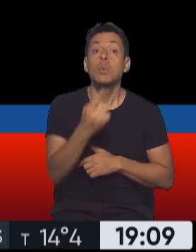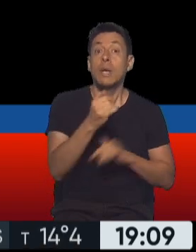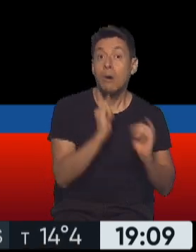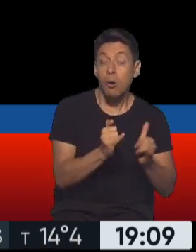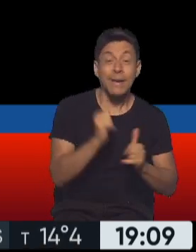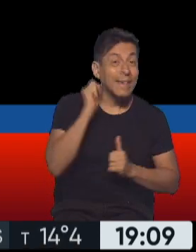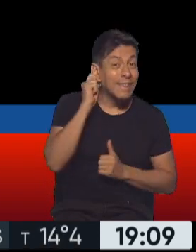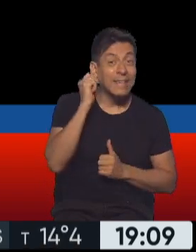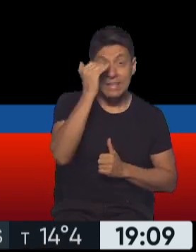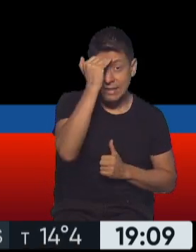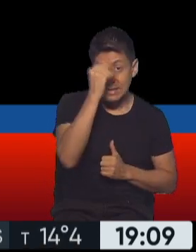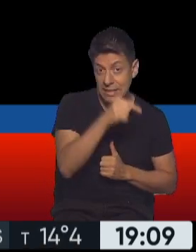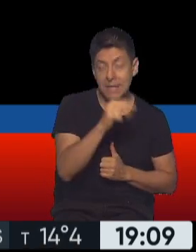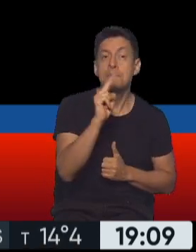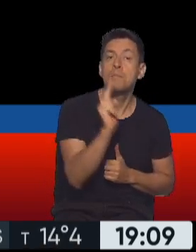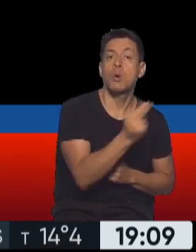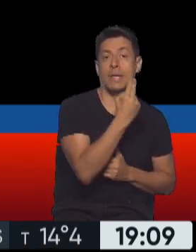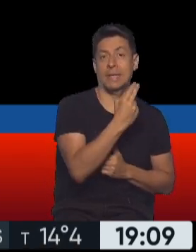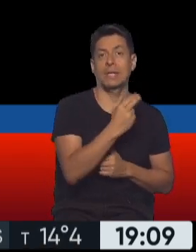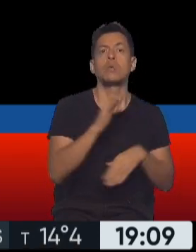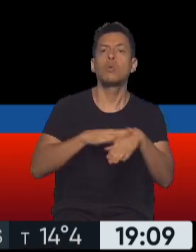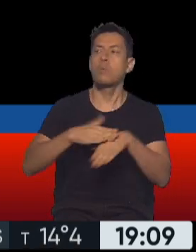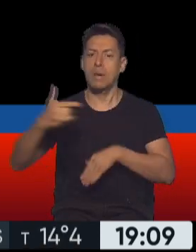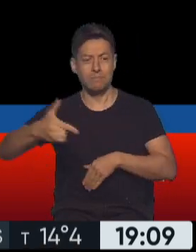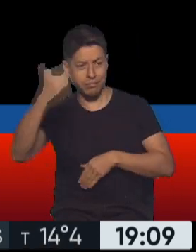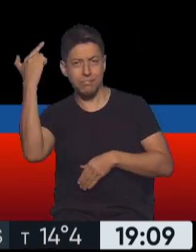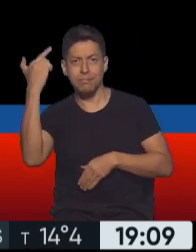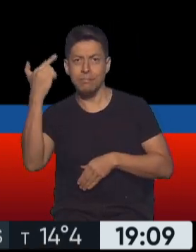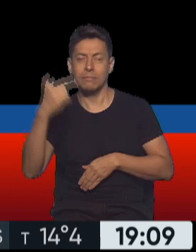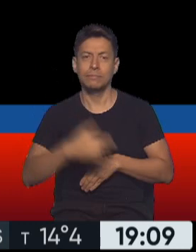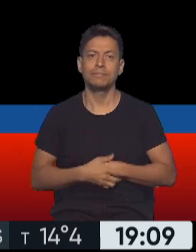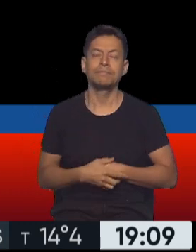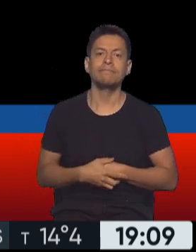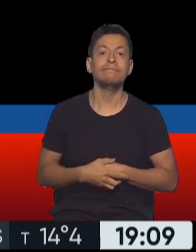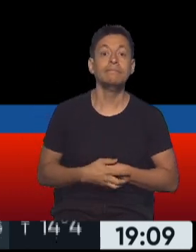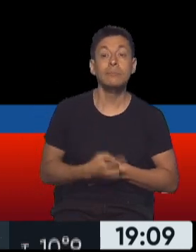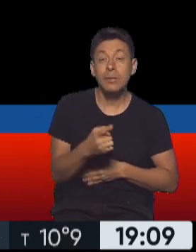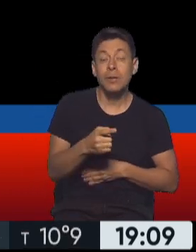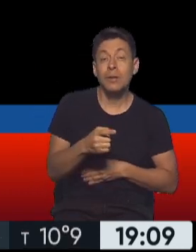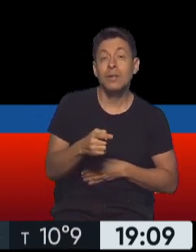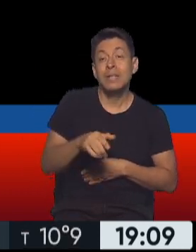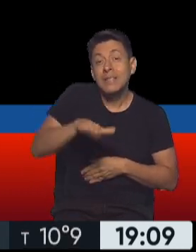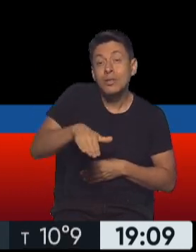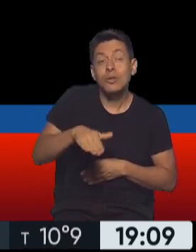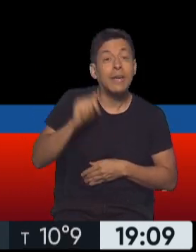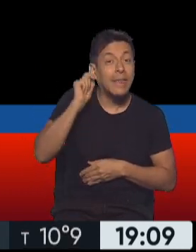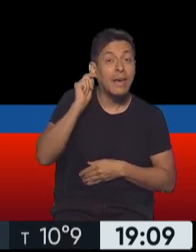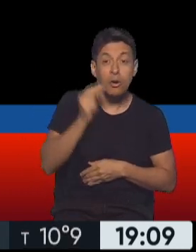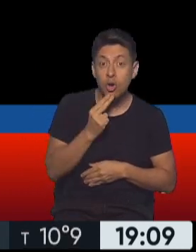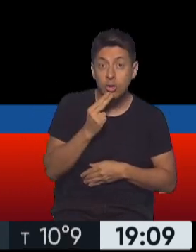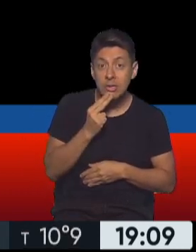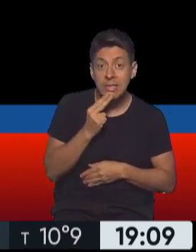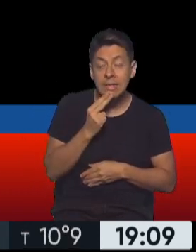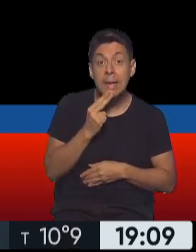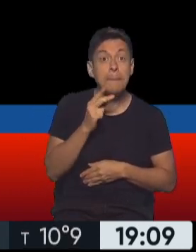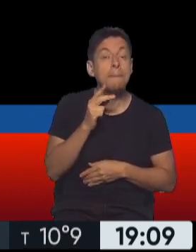15 años que murió de un disparo. Hay una criatura de 11 años que está